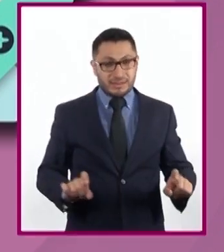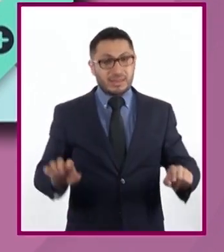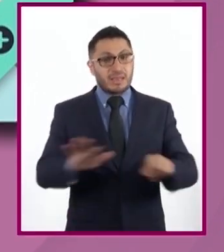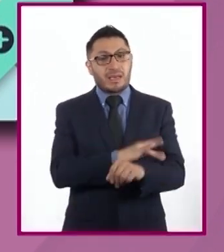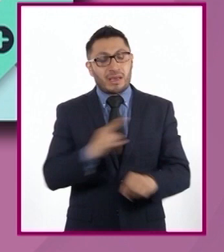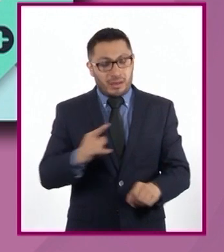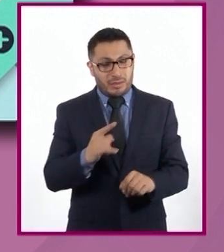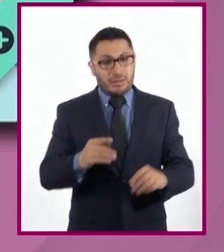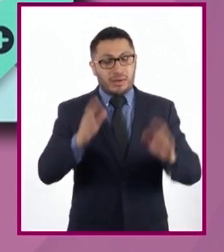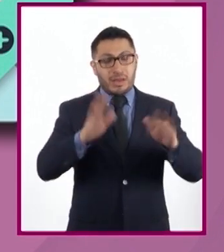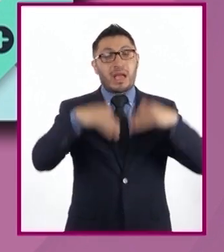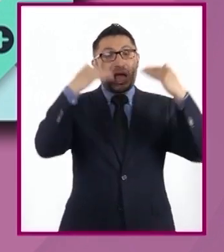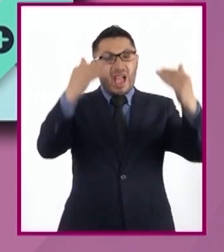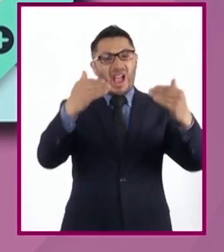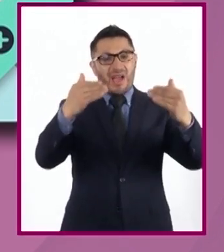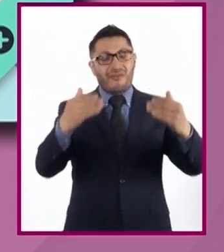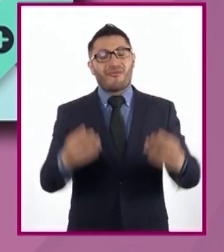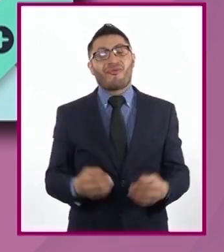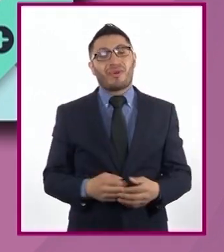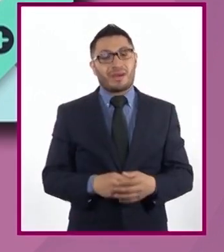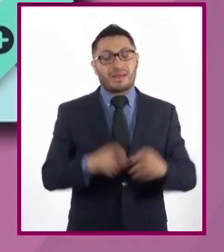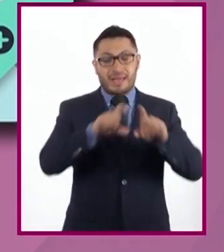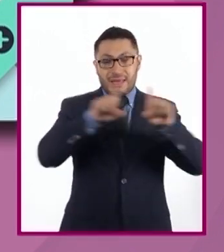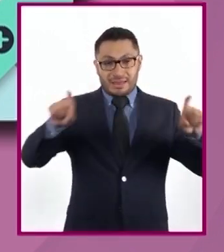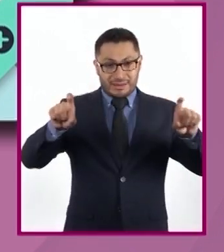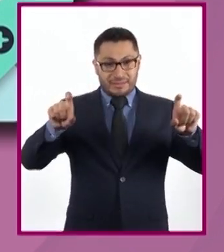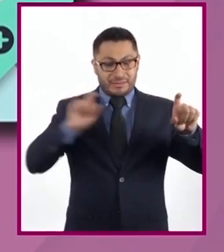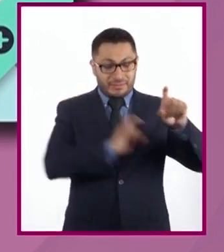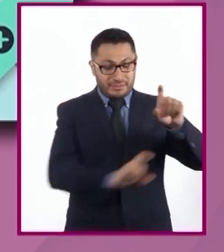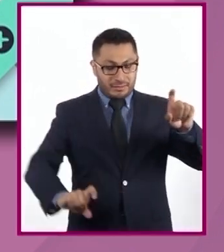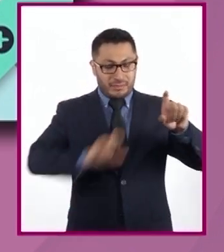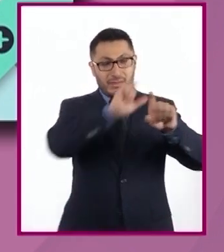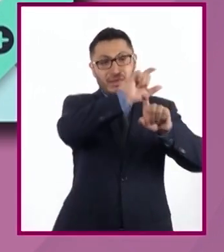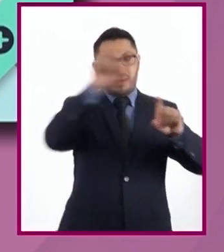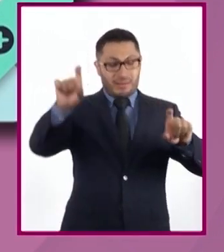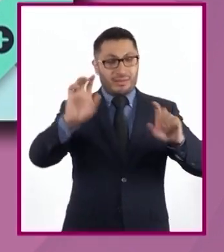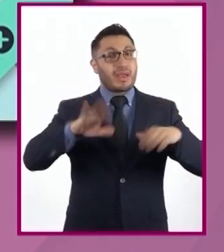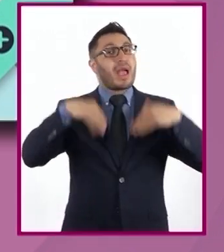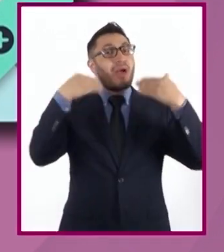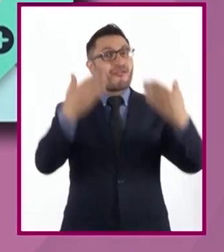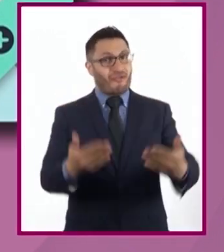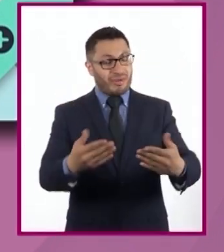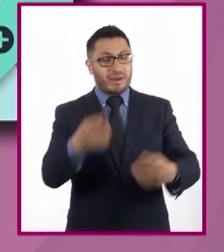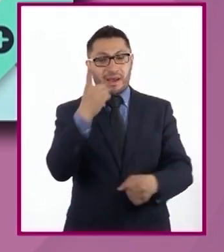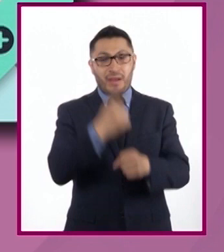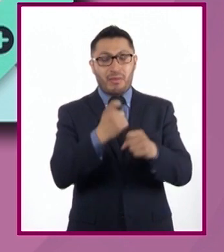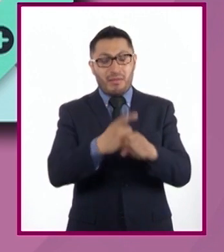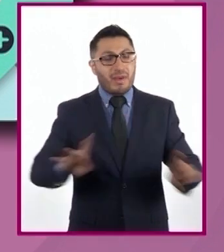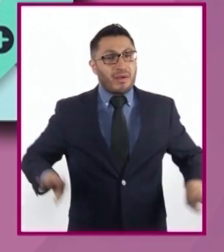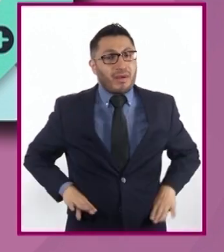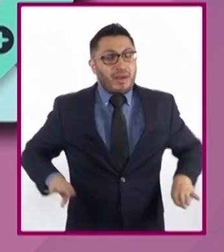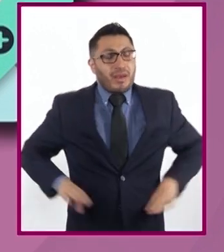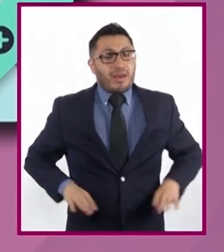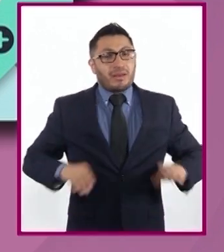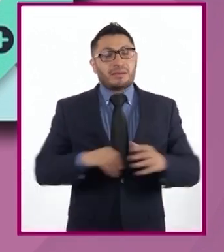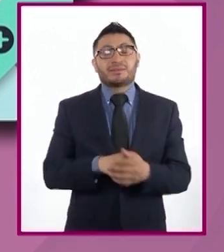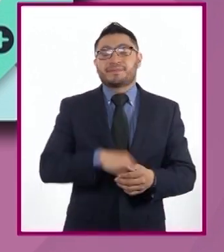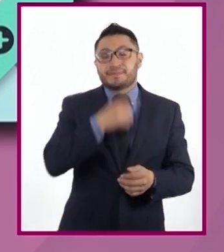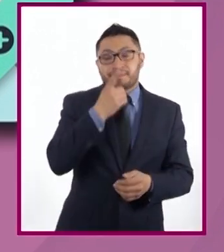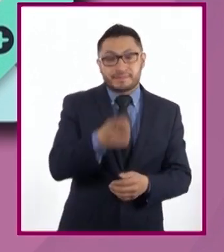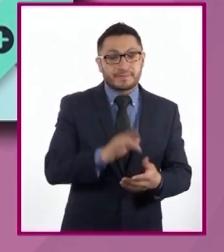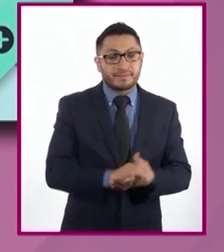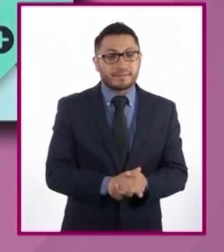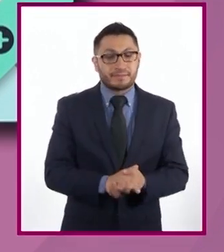llaman externos porque se encuentran en la parte de afuera de las paralelas. La primera pareja de ángulos alternos externos que